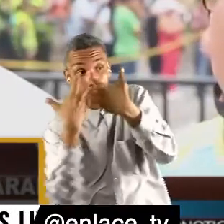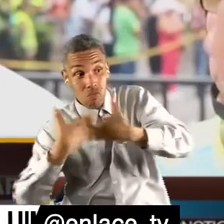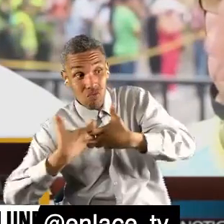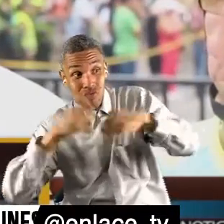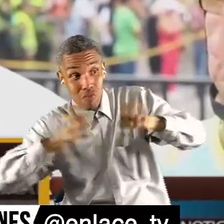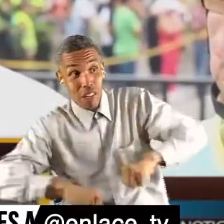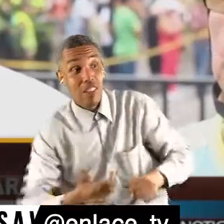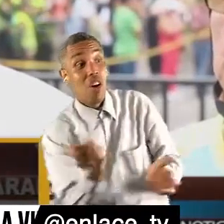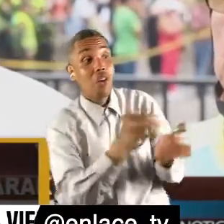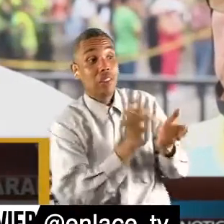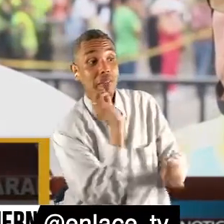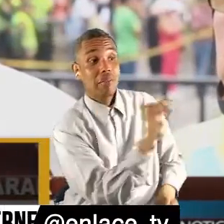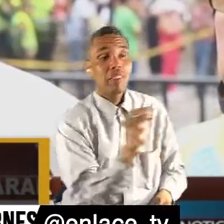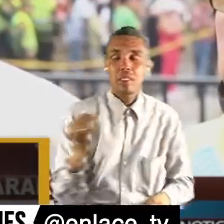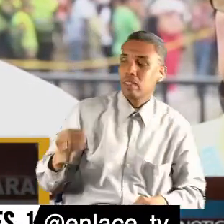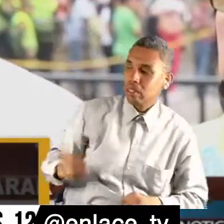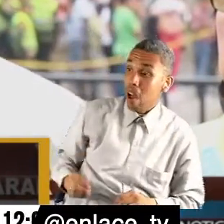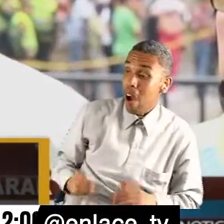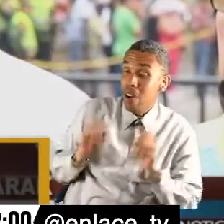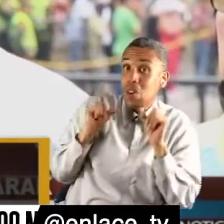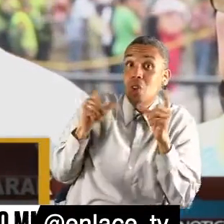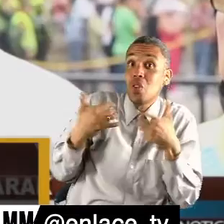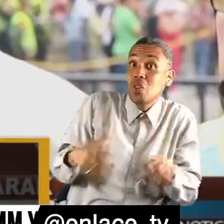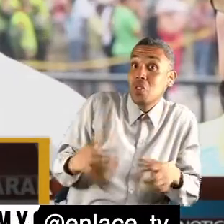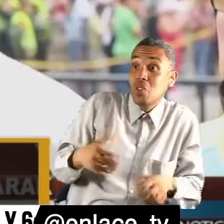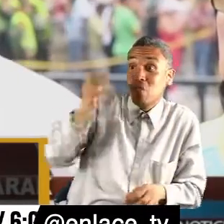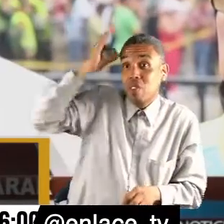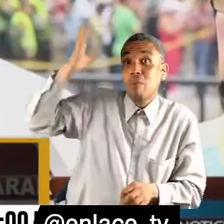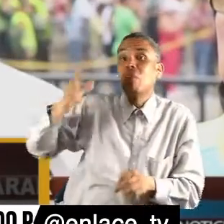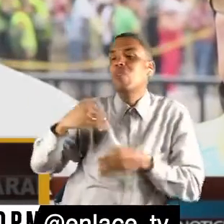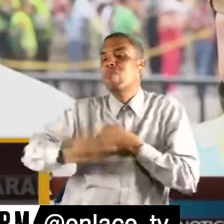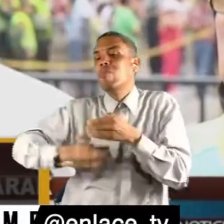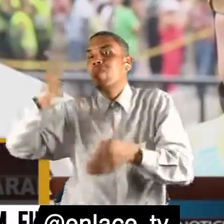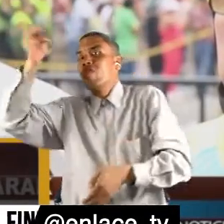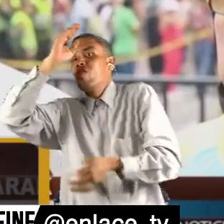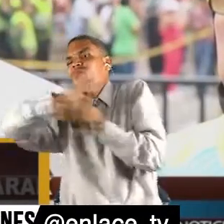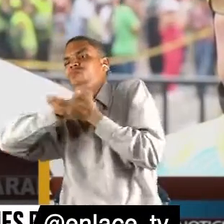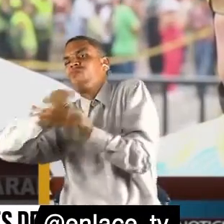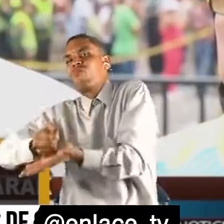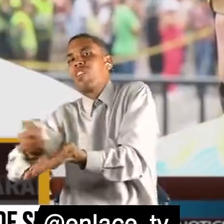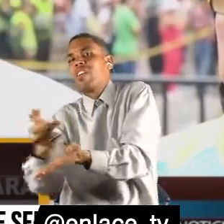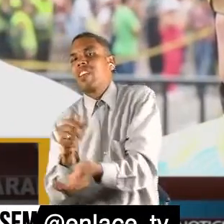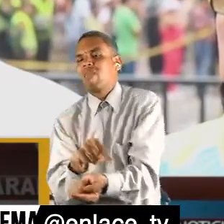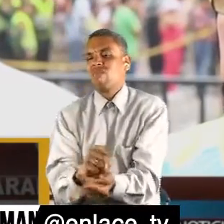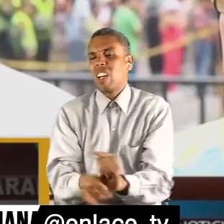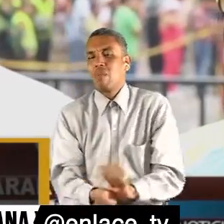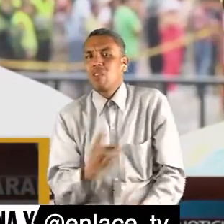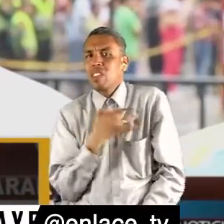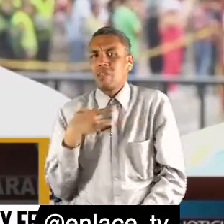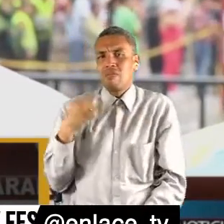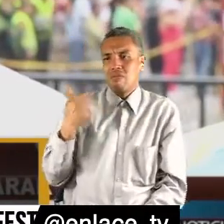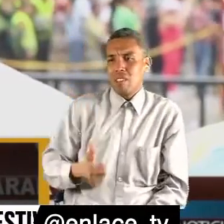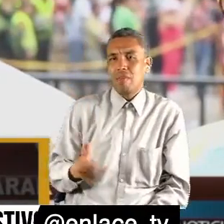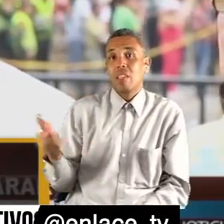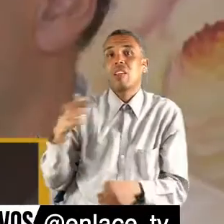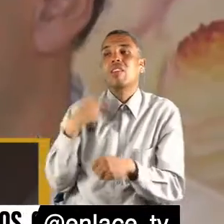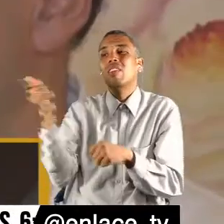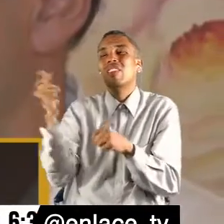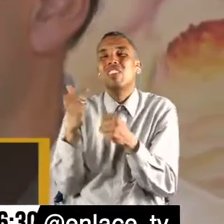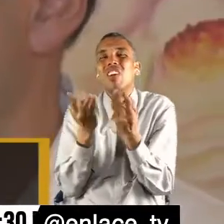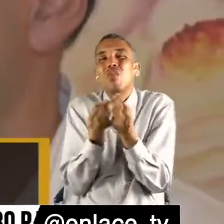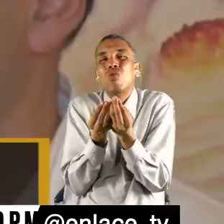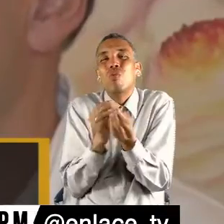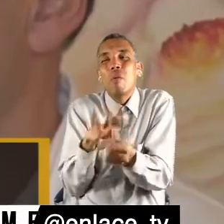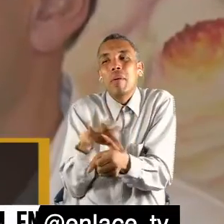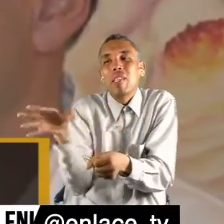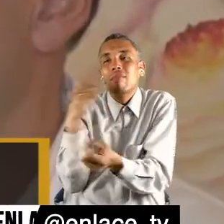fe, dependiendo de las acciones de nuestro Dios y bueno, del buen parte y la buena atención. Aquí hay que reconocer, tengo que hacer un reconocimiento a la clínica cardiovascular. Lo